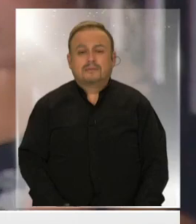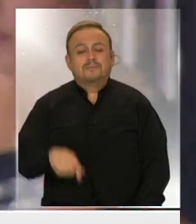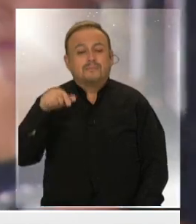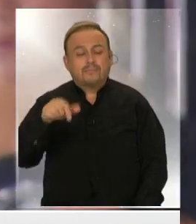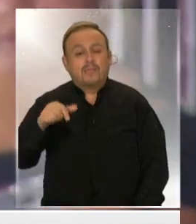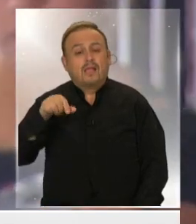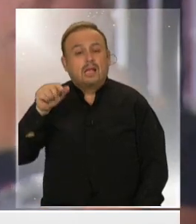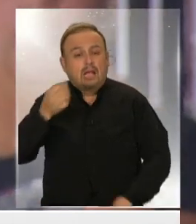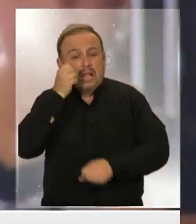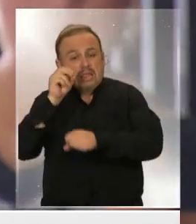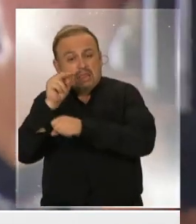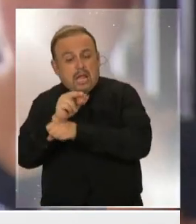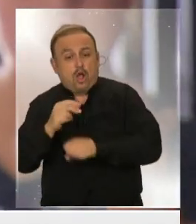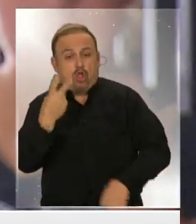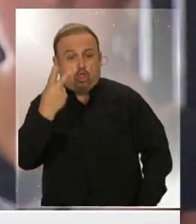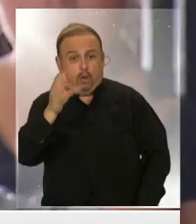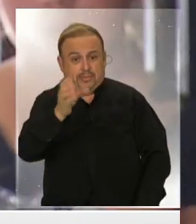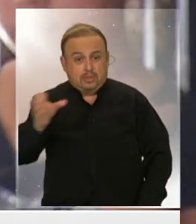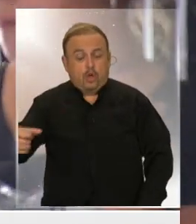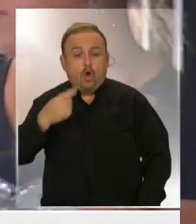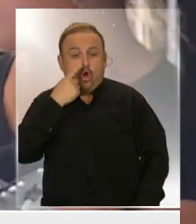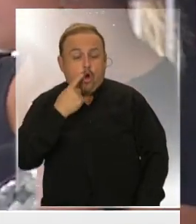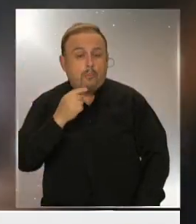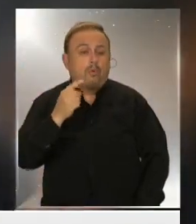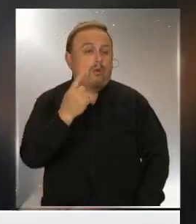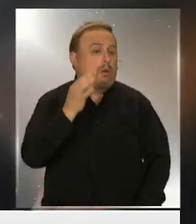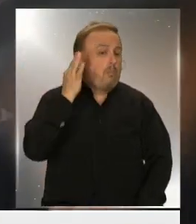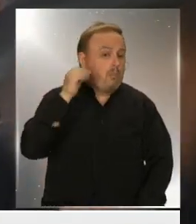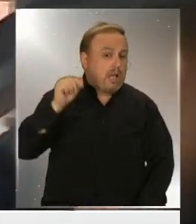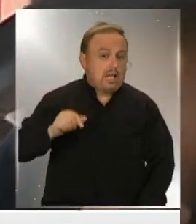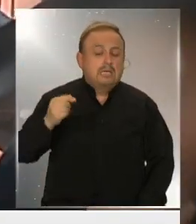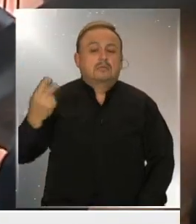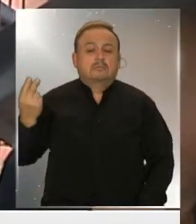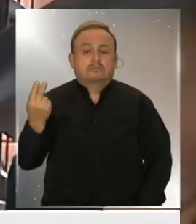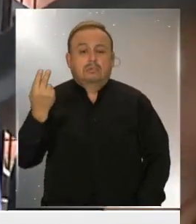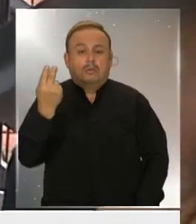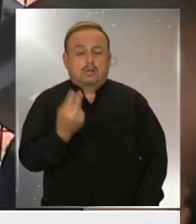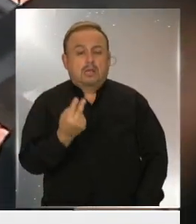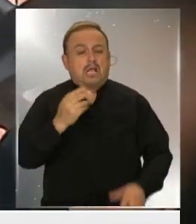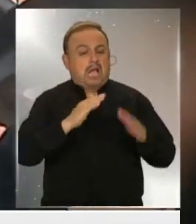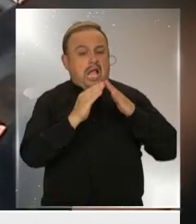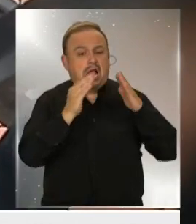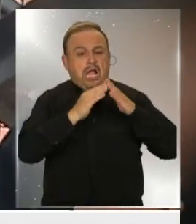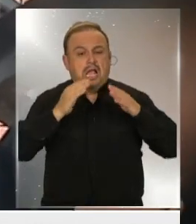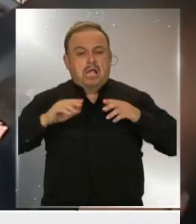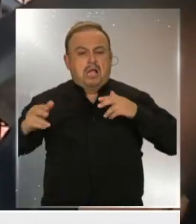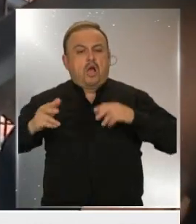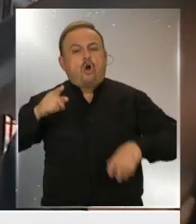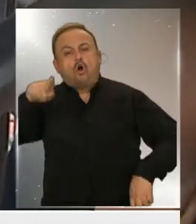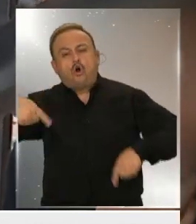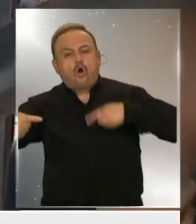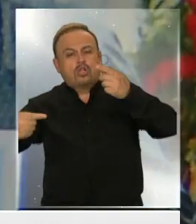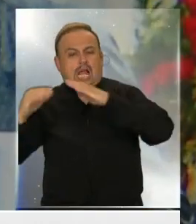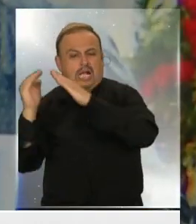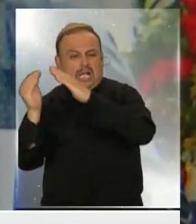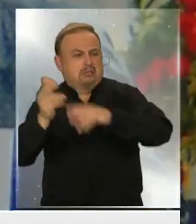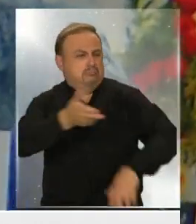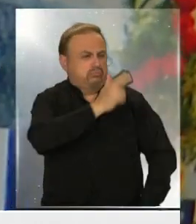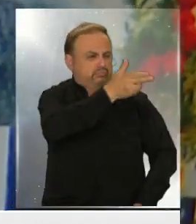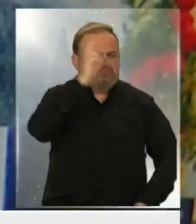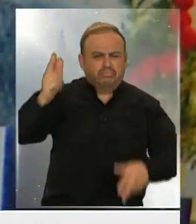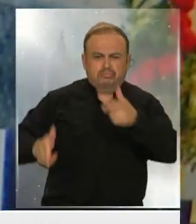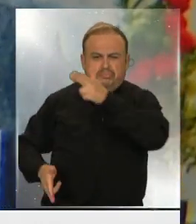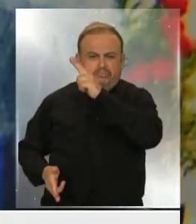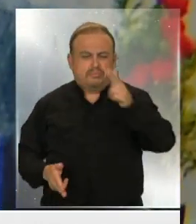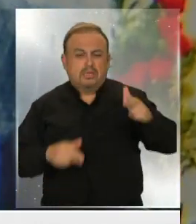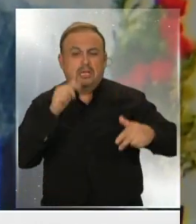el relato de testigos, dos personas, un hombre y una mujer, habrían salido desde un domicilio para disparar a otros inmuebles. En ese